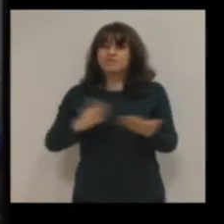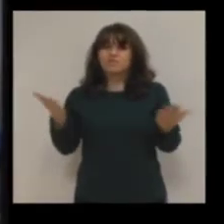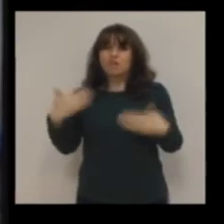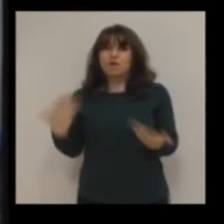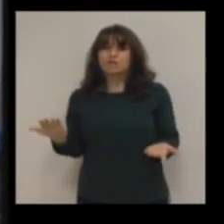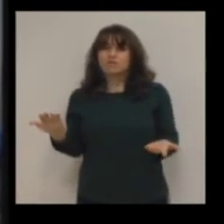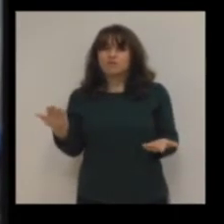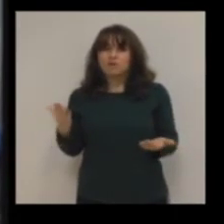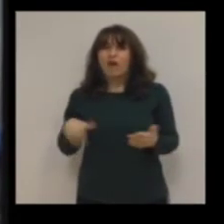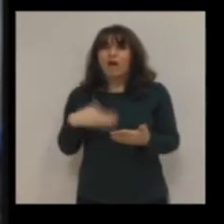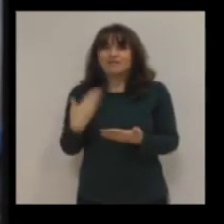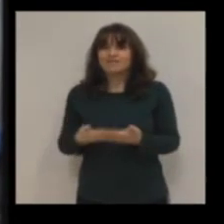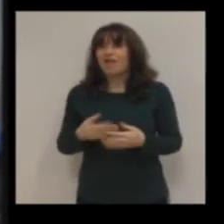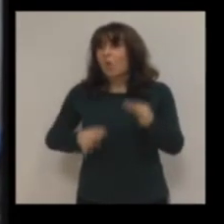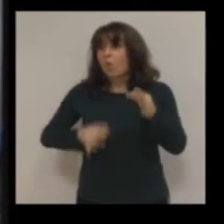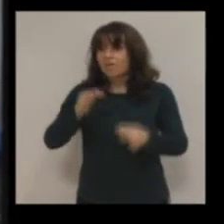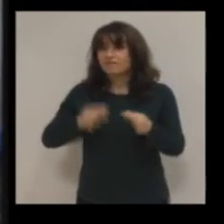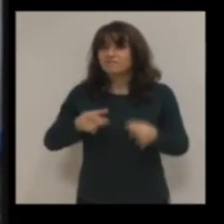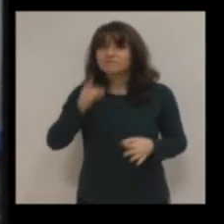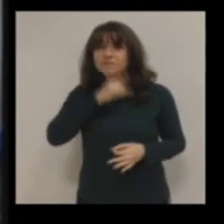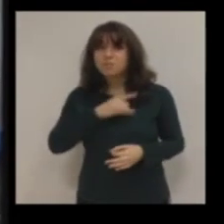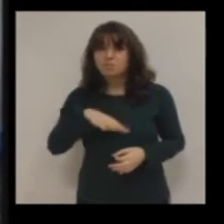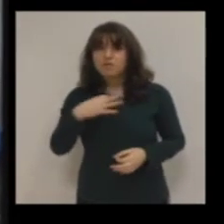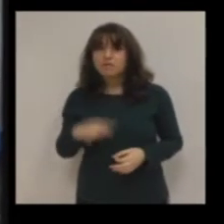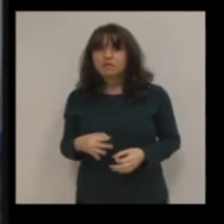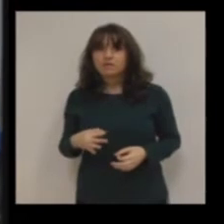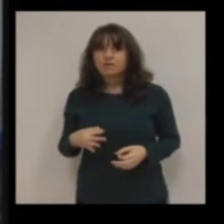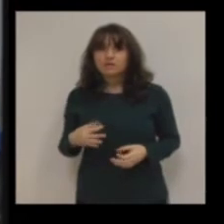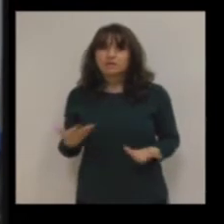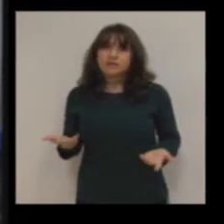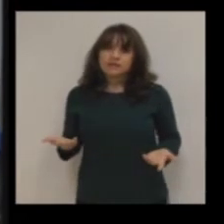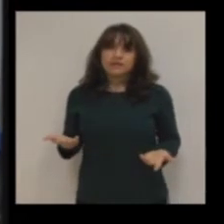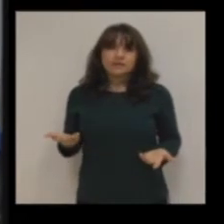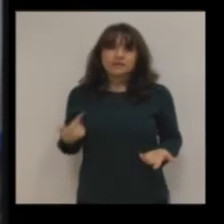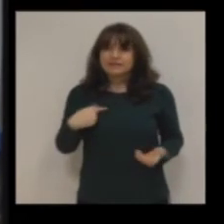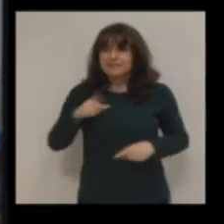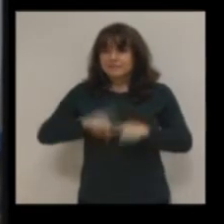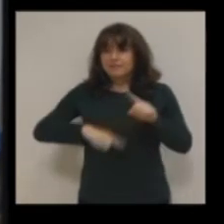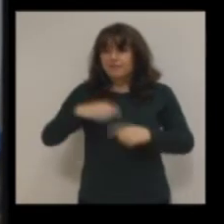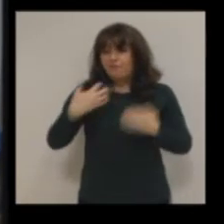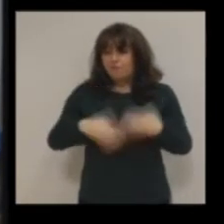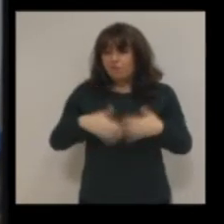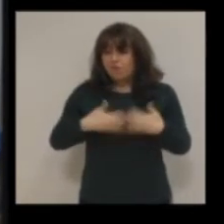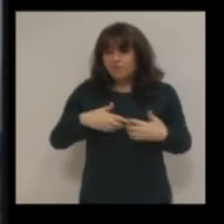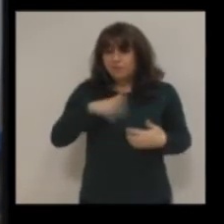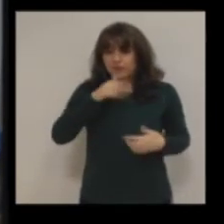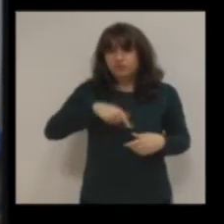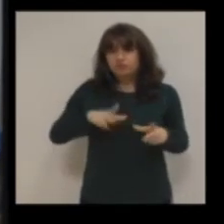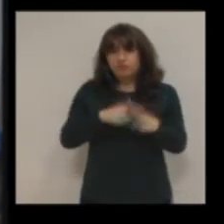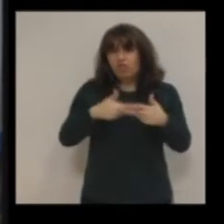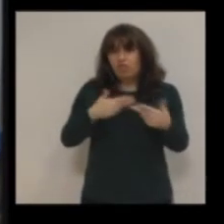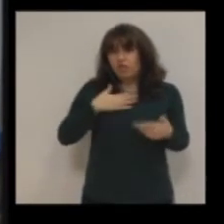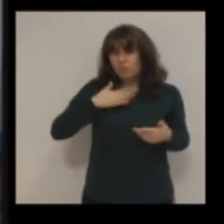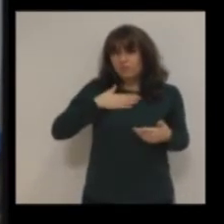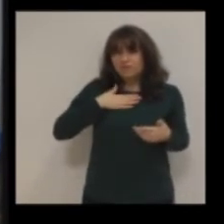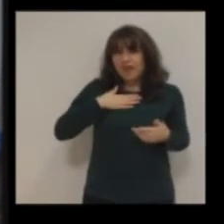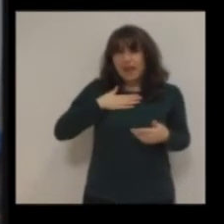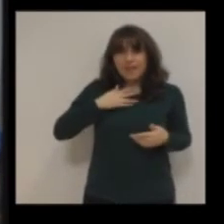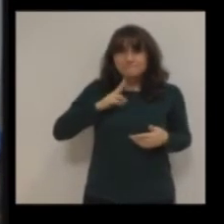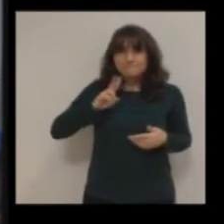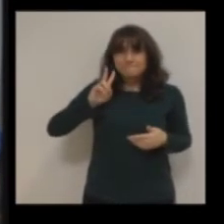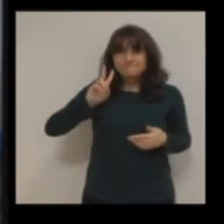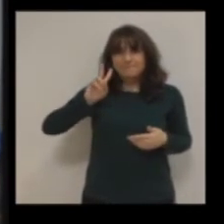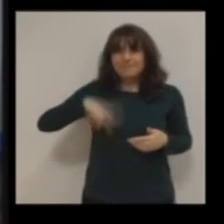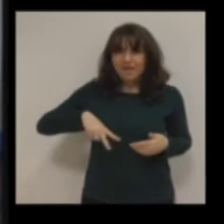o sea que los jueces se pueden equivocar y el acierto judicial no está garantizado porque en el funcionamiento de nuestra sociedad esa verdad absoluta no existe. Yo